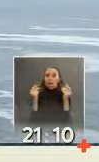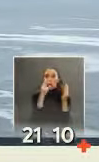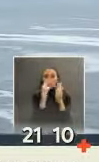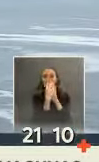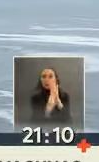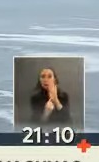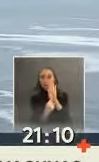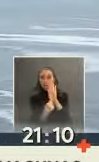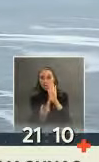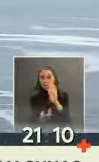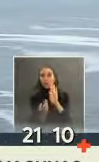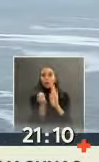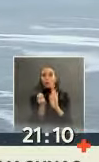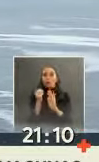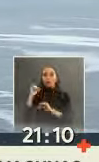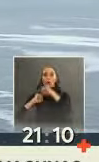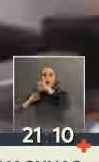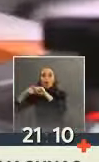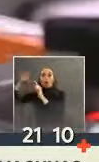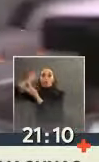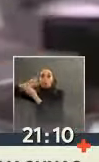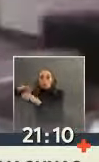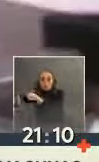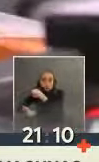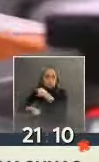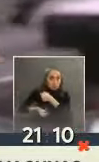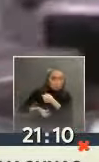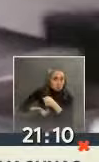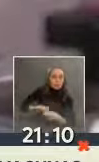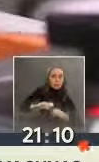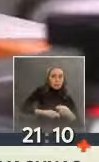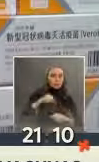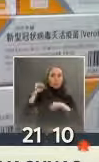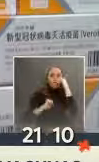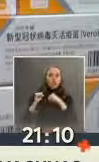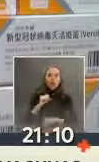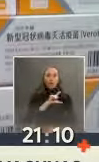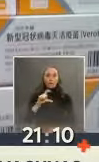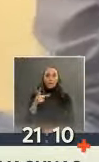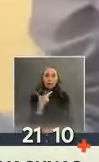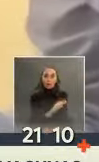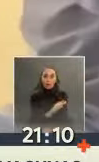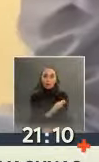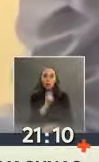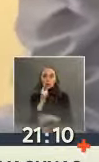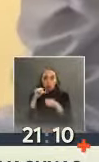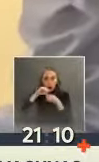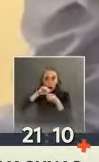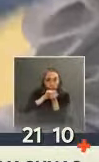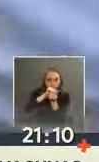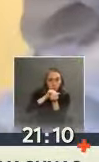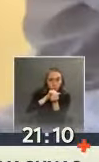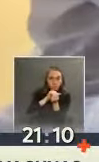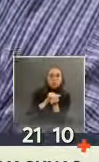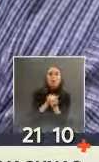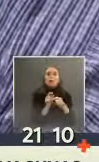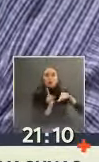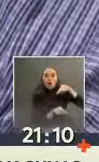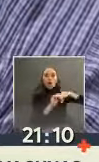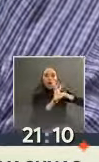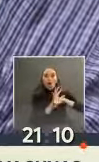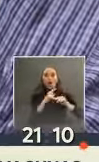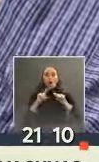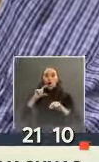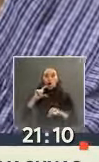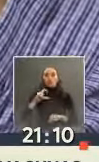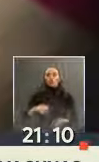es muy amigable para la inversión extranjera. La productora de vacunas no solo contempla fórmulas para combatir al coronavirus, también la